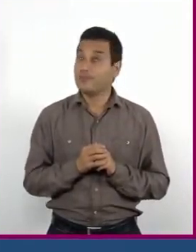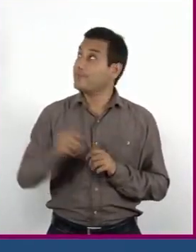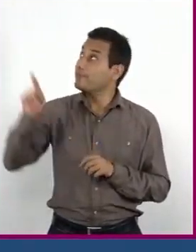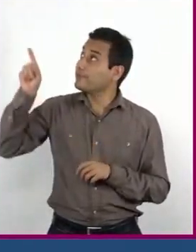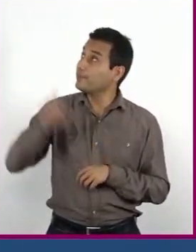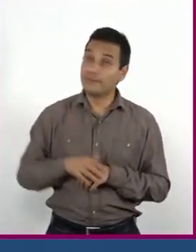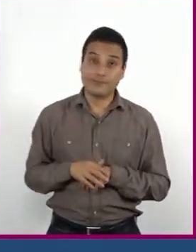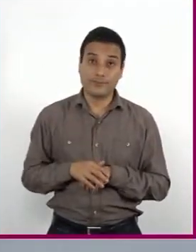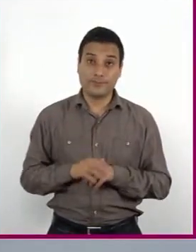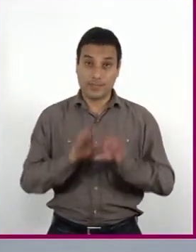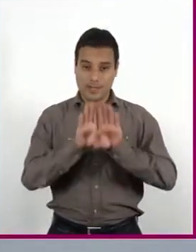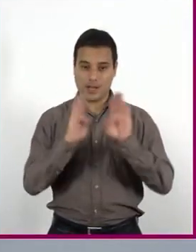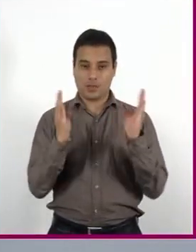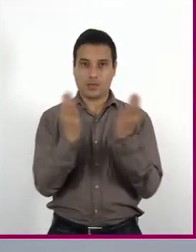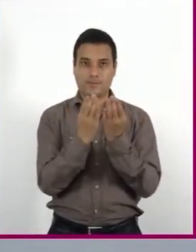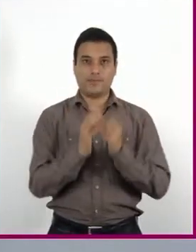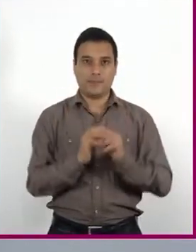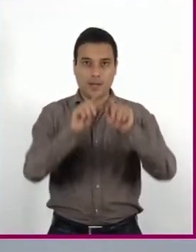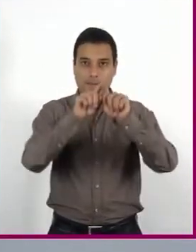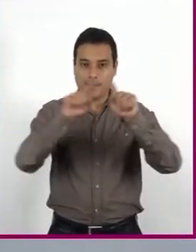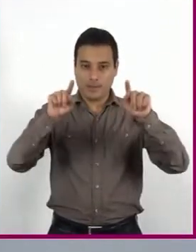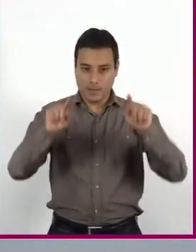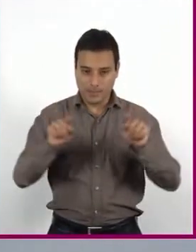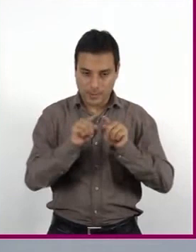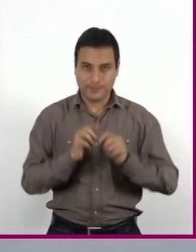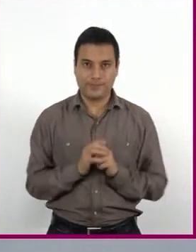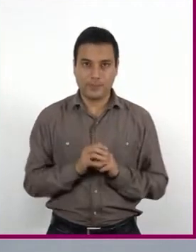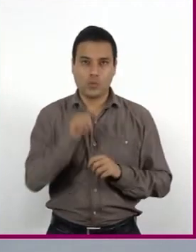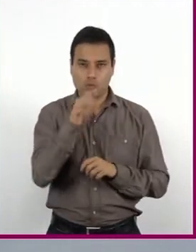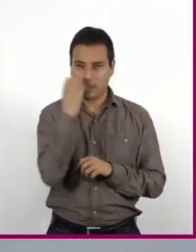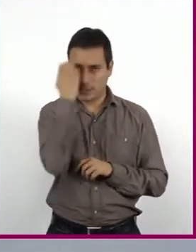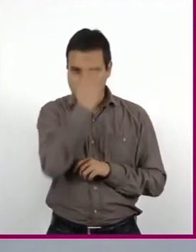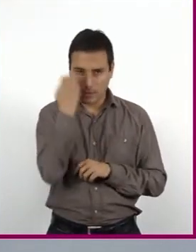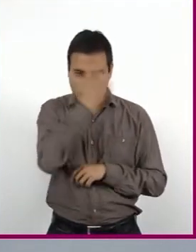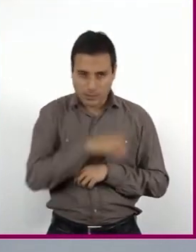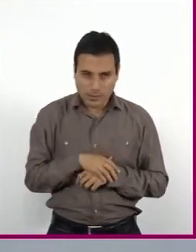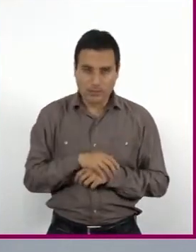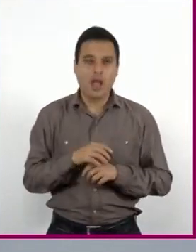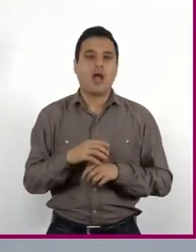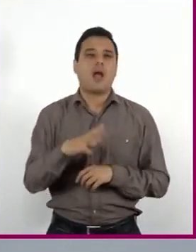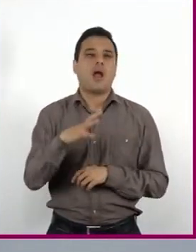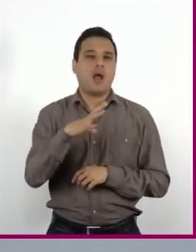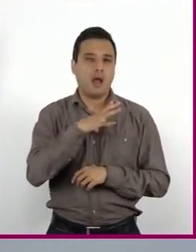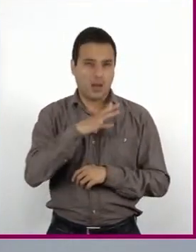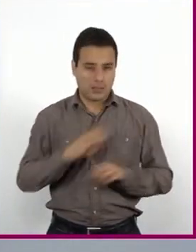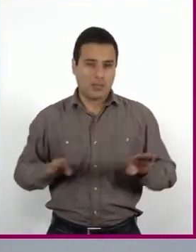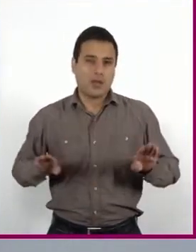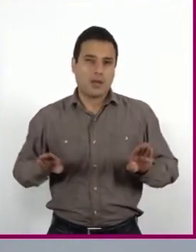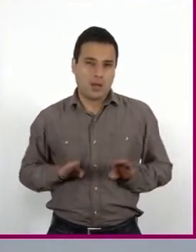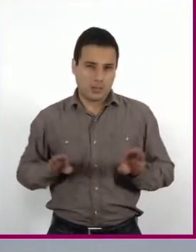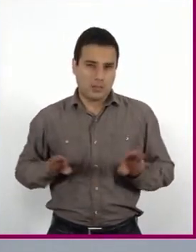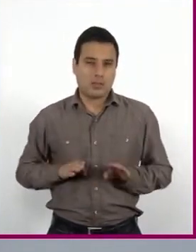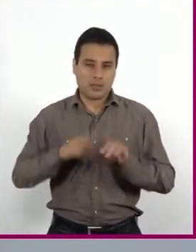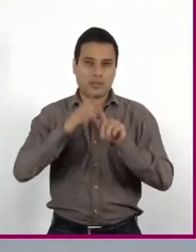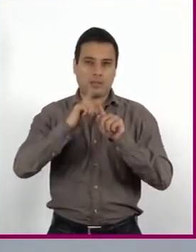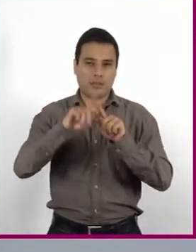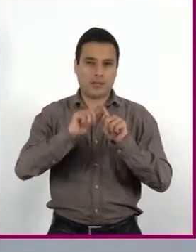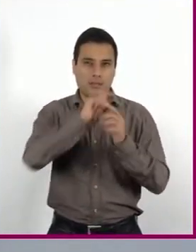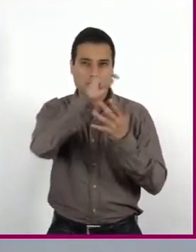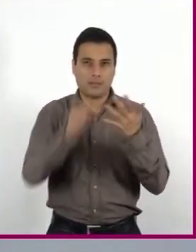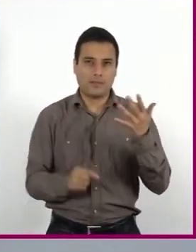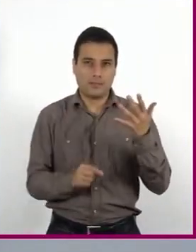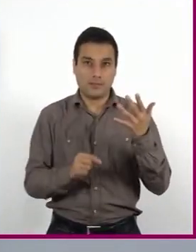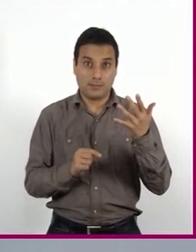congruentes, Eduardo. Probablemente en su análisis identificaron otras características de las figuras.